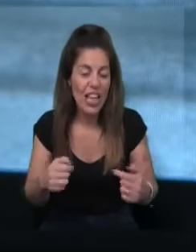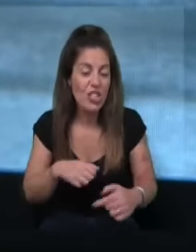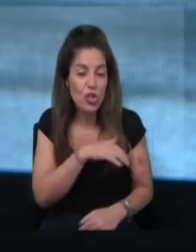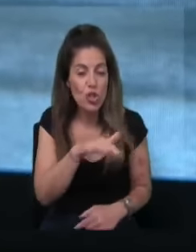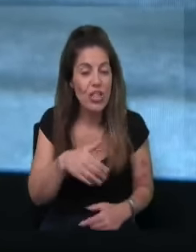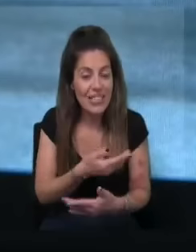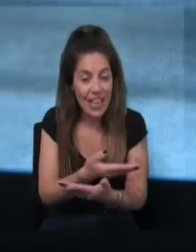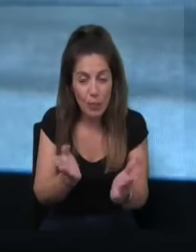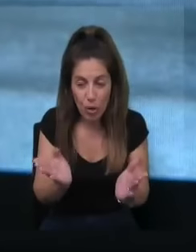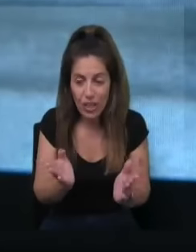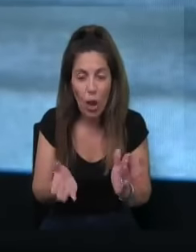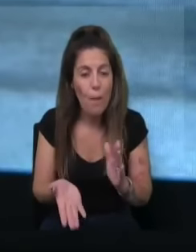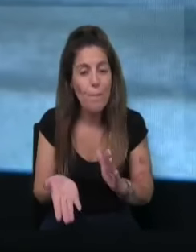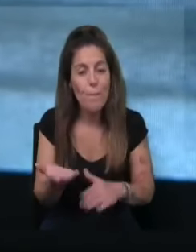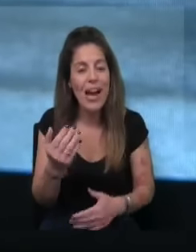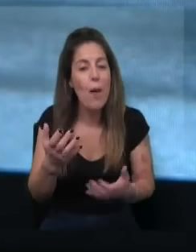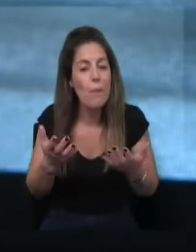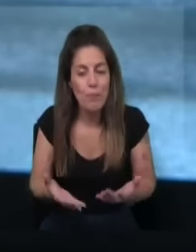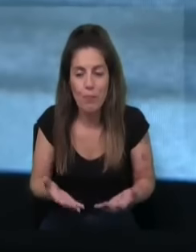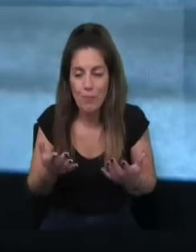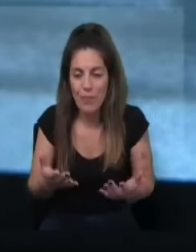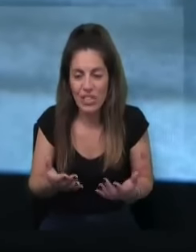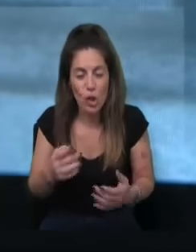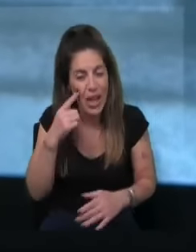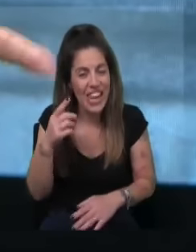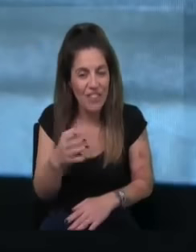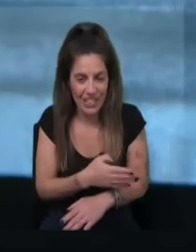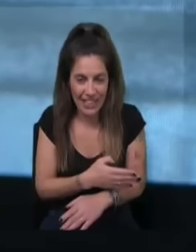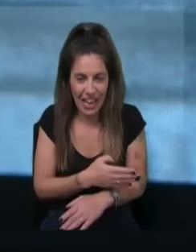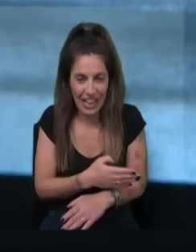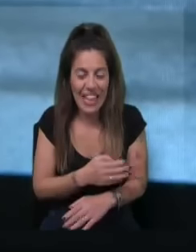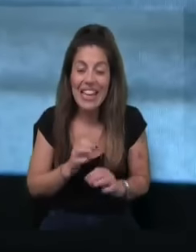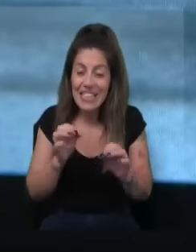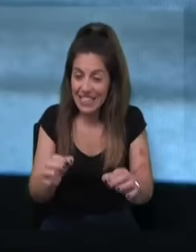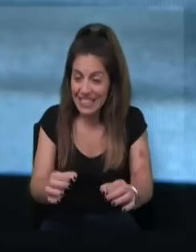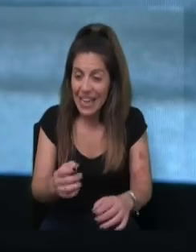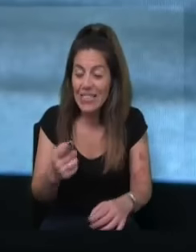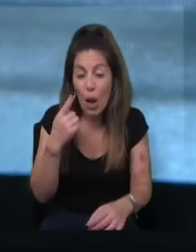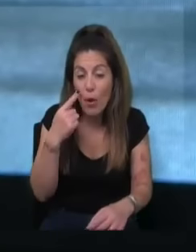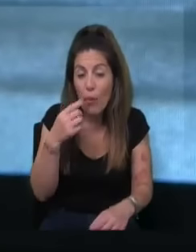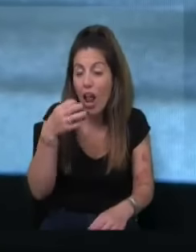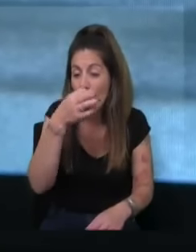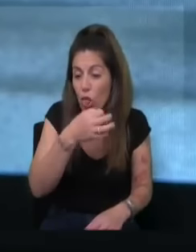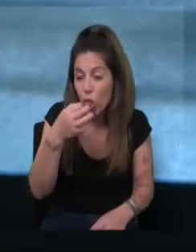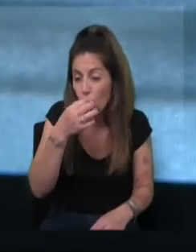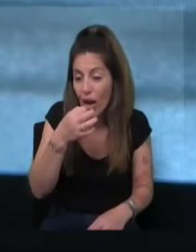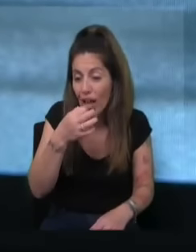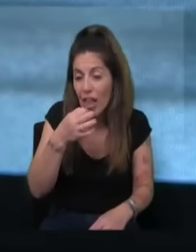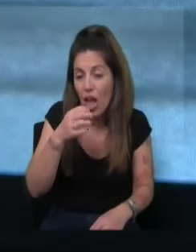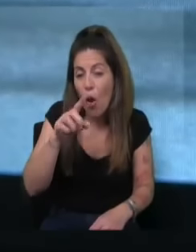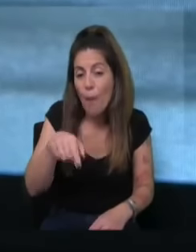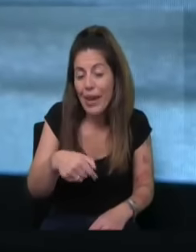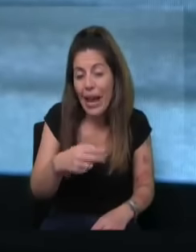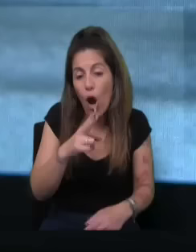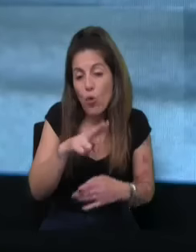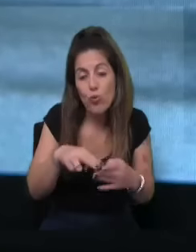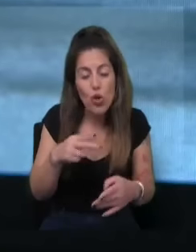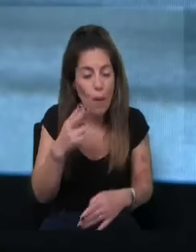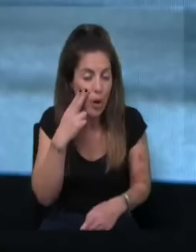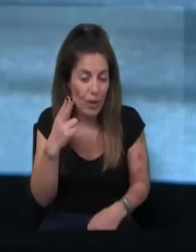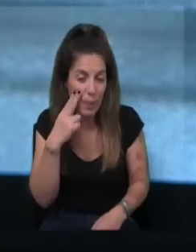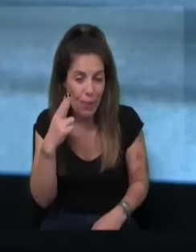ha demostrado que tienen más peso en evitar que si llegas a probar drogas tú dev vengas en un uso problemático